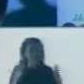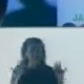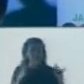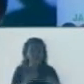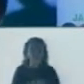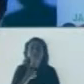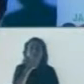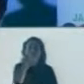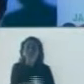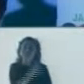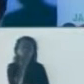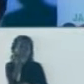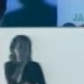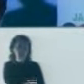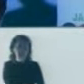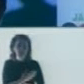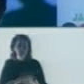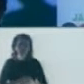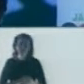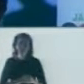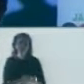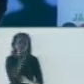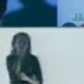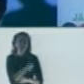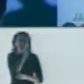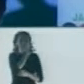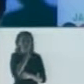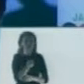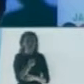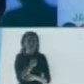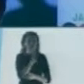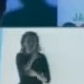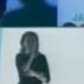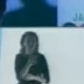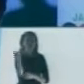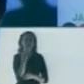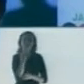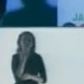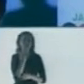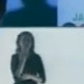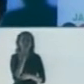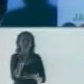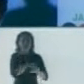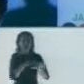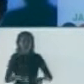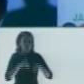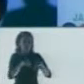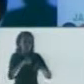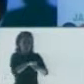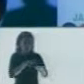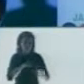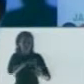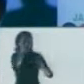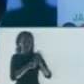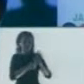Os digo sinceramente, el PSA tiene que tener la mayoría absoluta. ¿Por qué? Porque ya